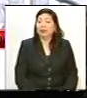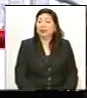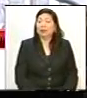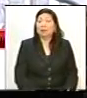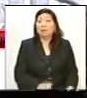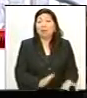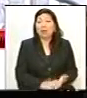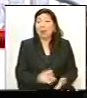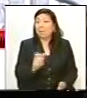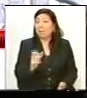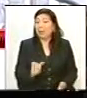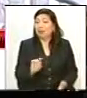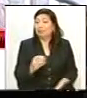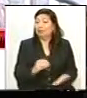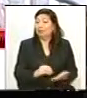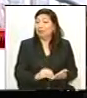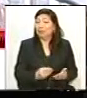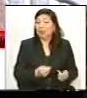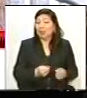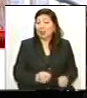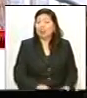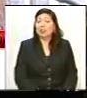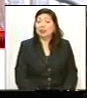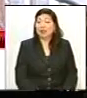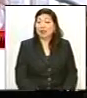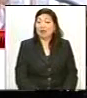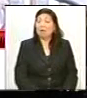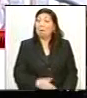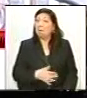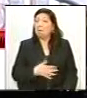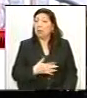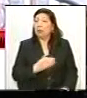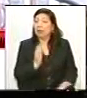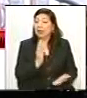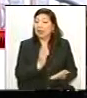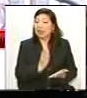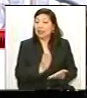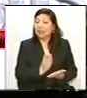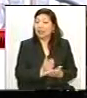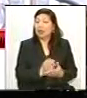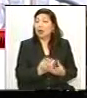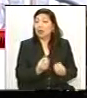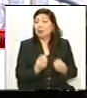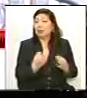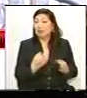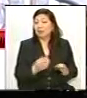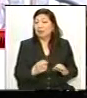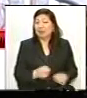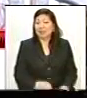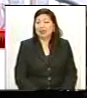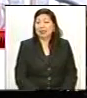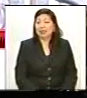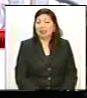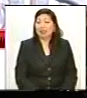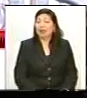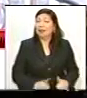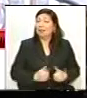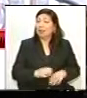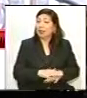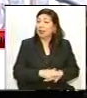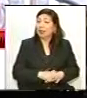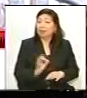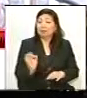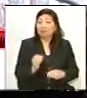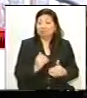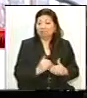malos funcionarios que han cometido estas irregularidades puedan ser sancionados, como siempre lo hemos hecho, ¿no? En la vía administrativa,